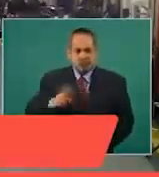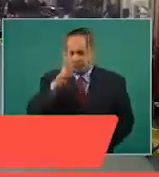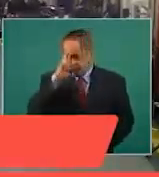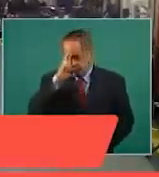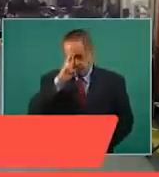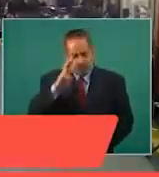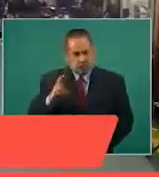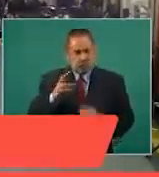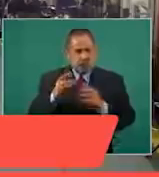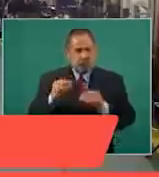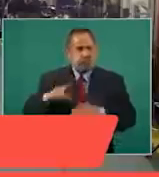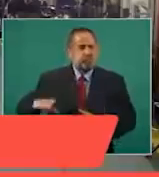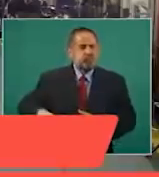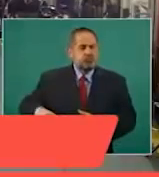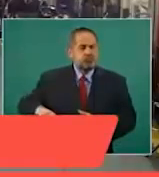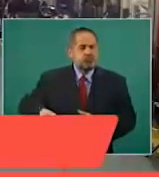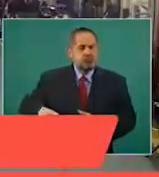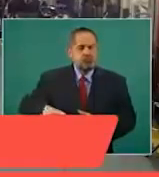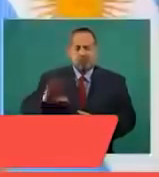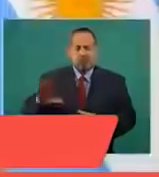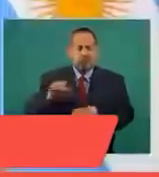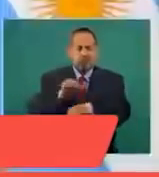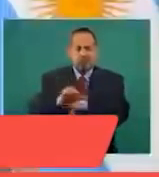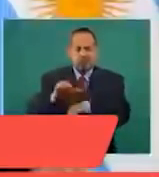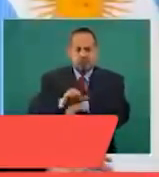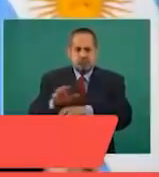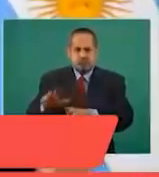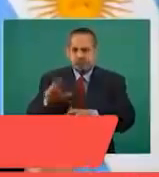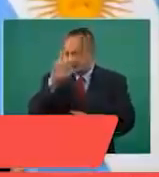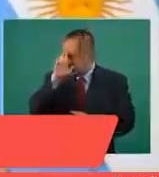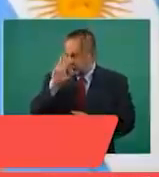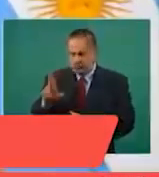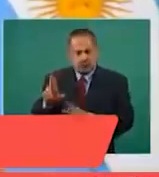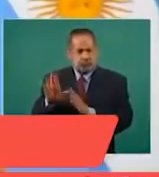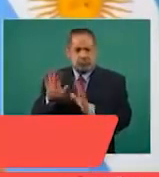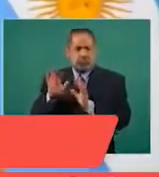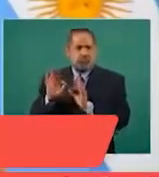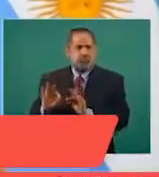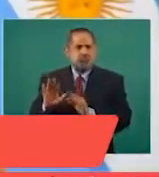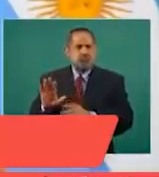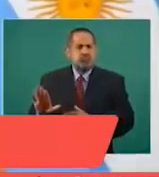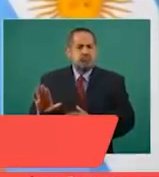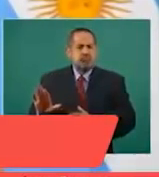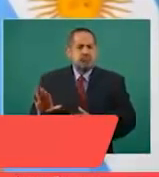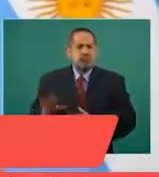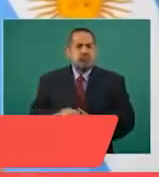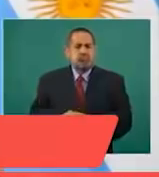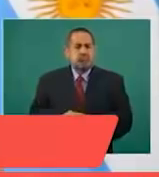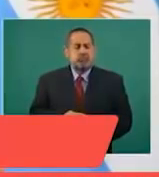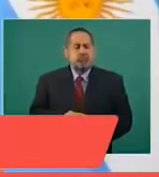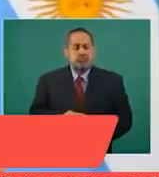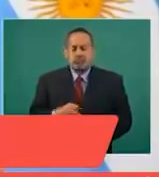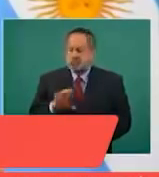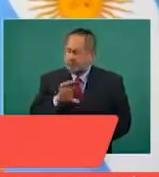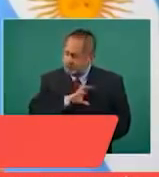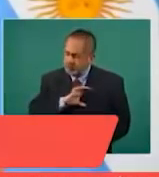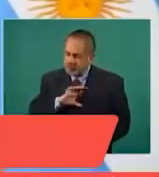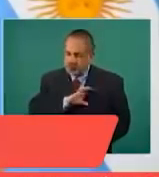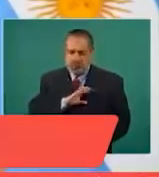política más destacada, la que marca la agenda en Argentina desde hace por lo menos 20